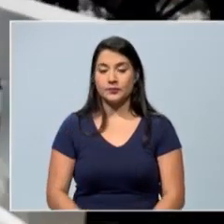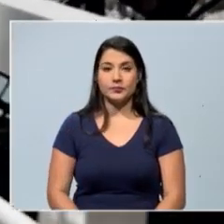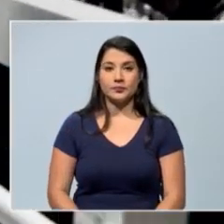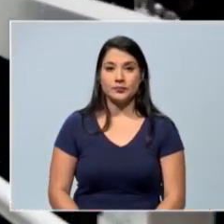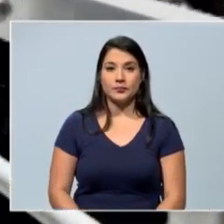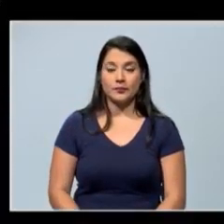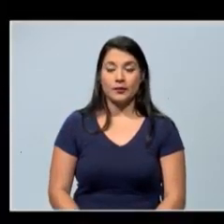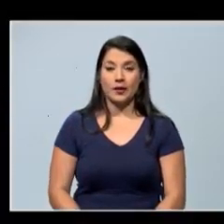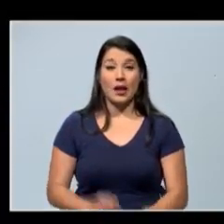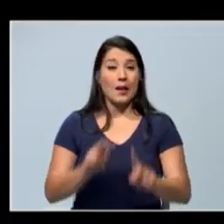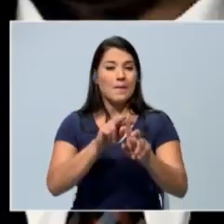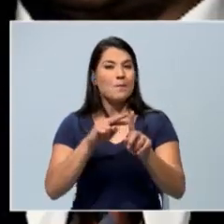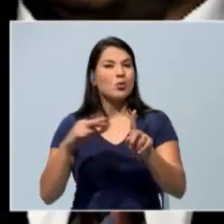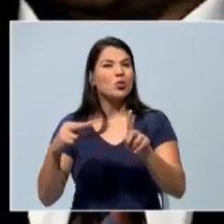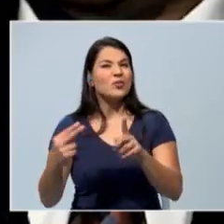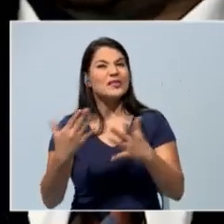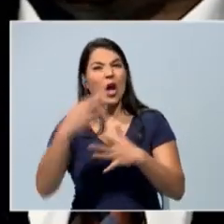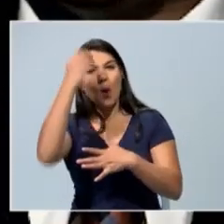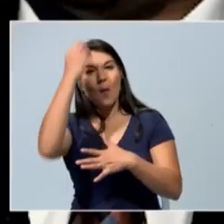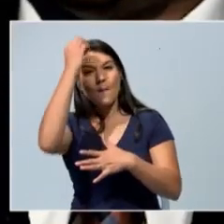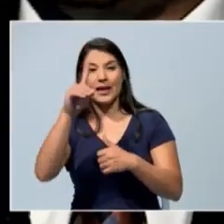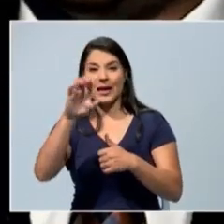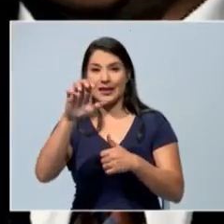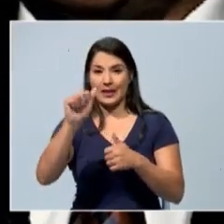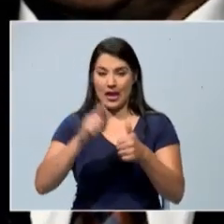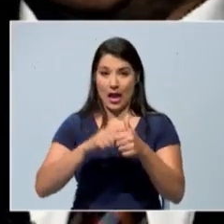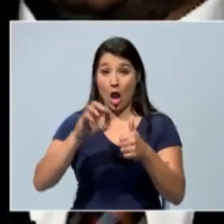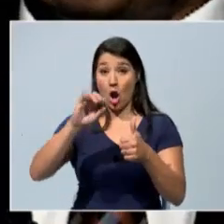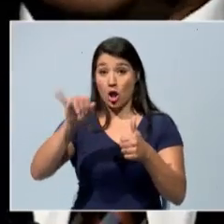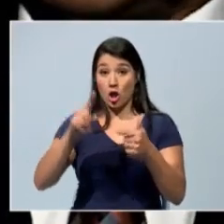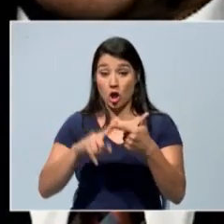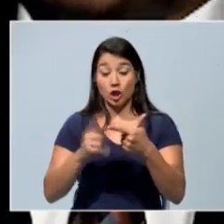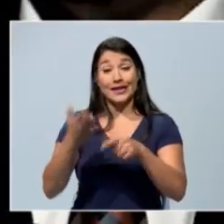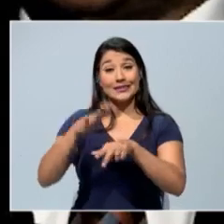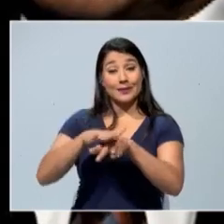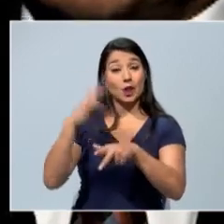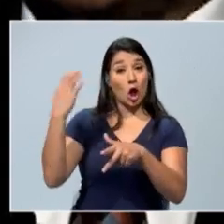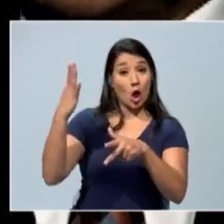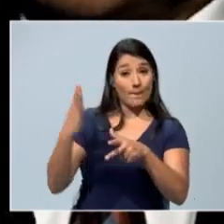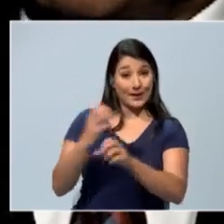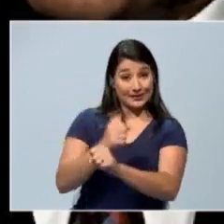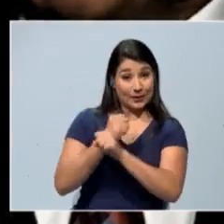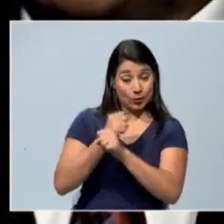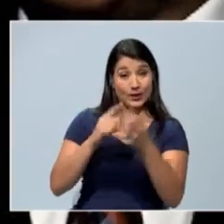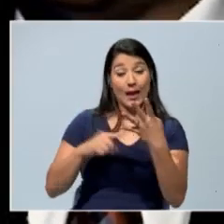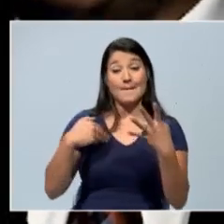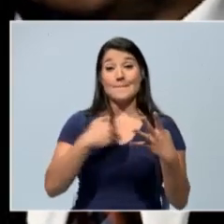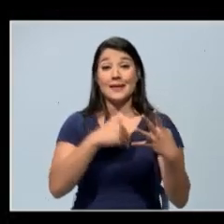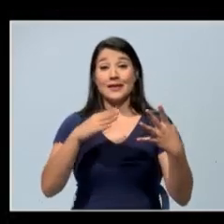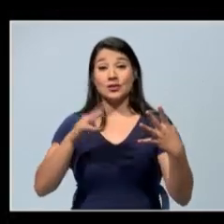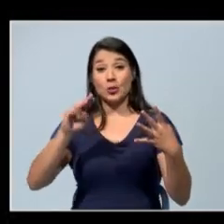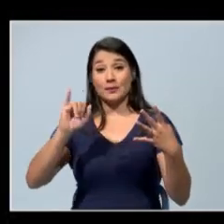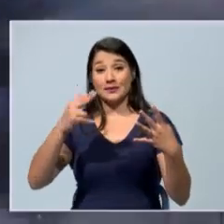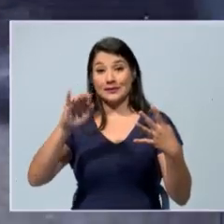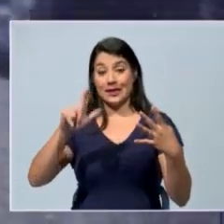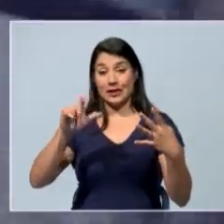las perspectivas de la DEA, el OIJ, de un experto colombiano en seguridad y del ministro Michael Soto.